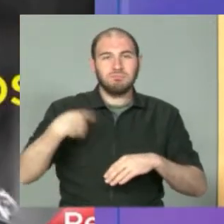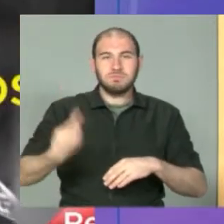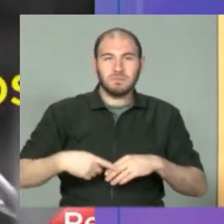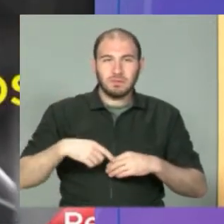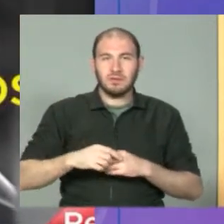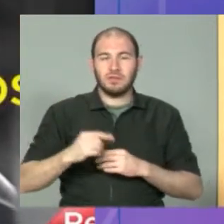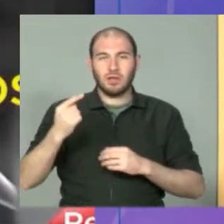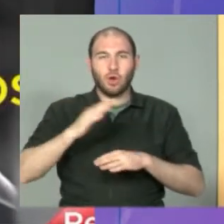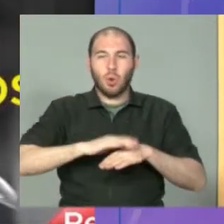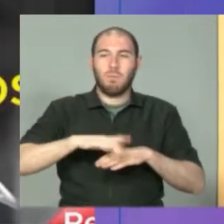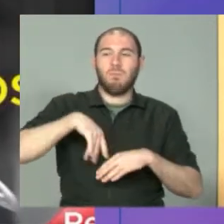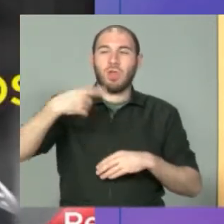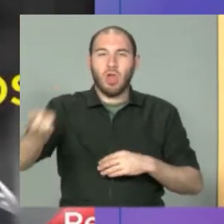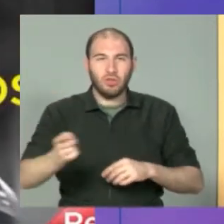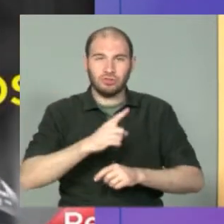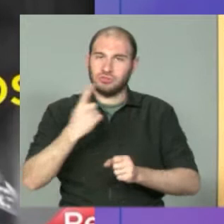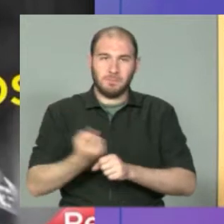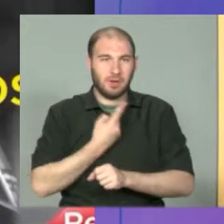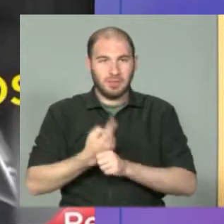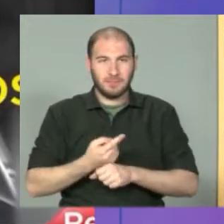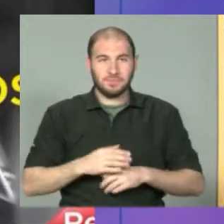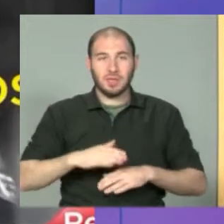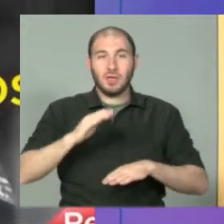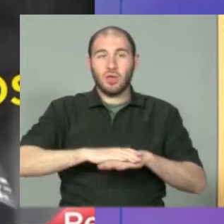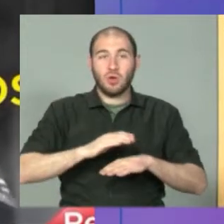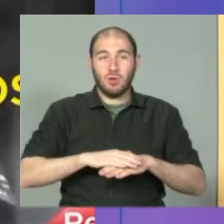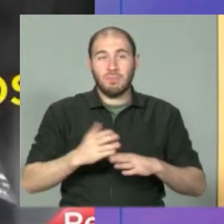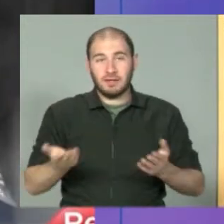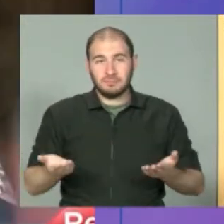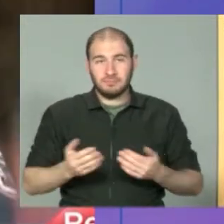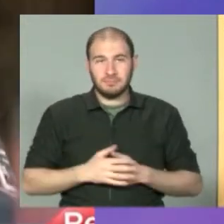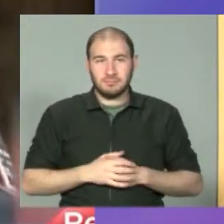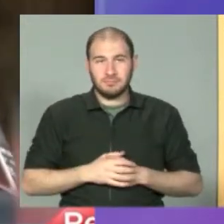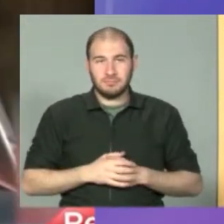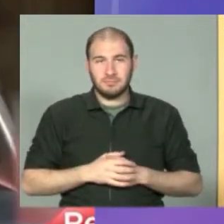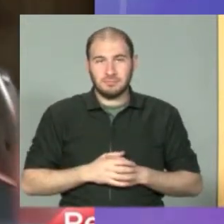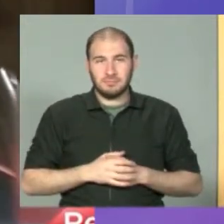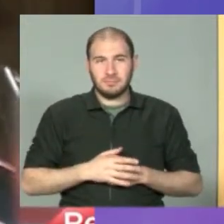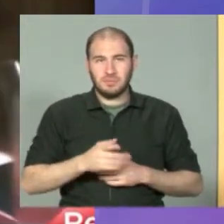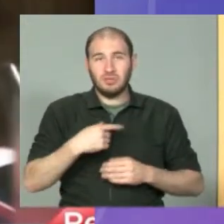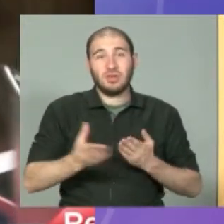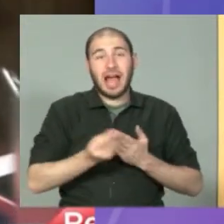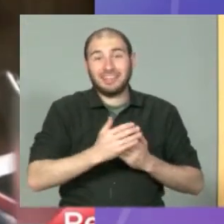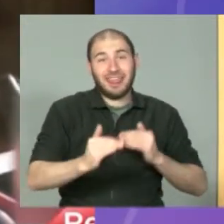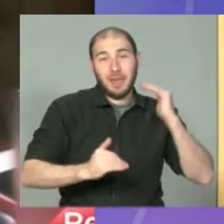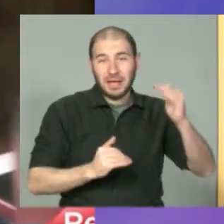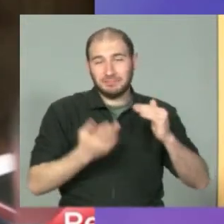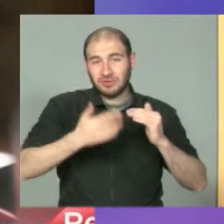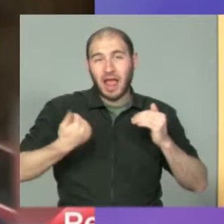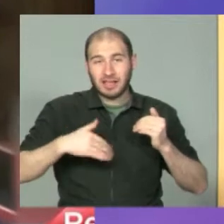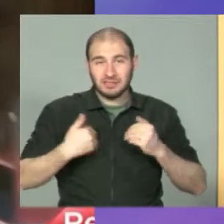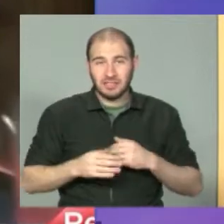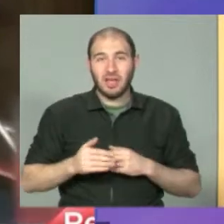seguir pensando que la culpa es de otros. La culpa, en todo caso, de que gastemos más de lo que tenemos es de los argentinos